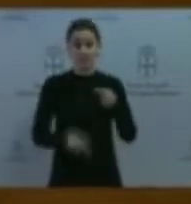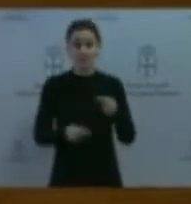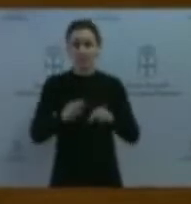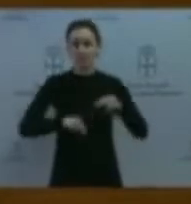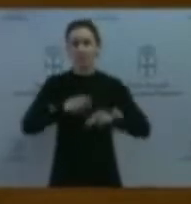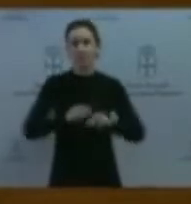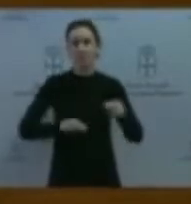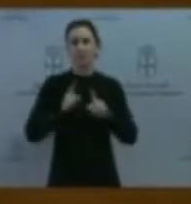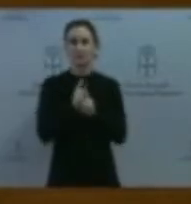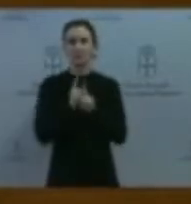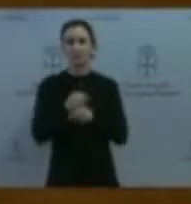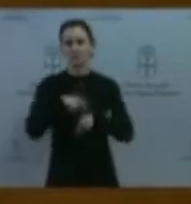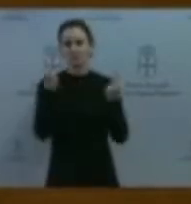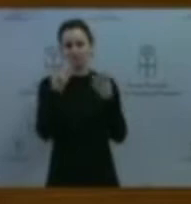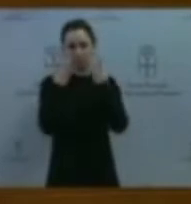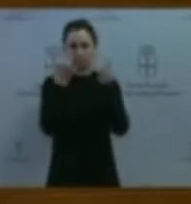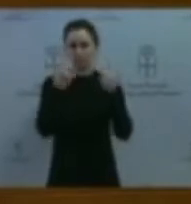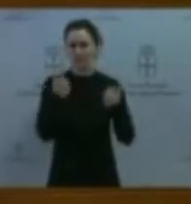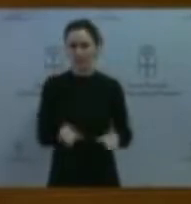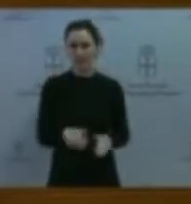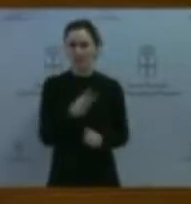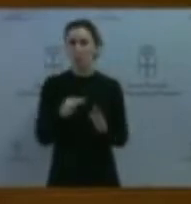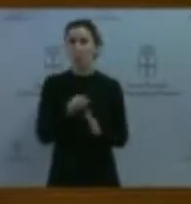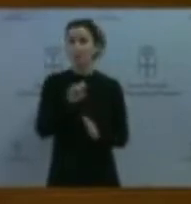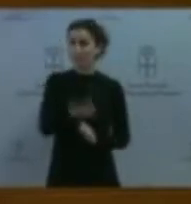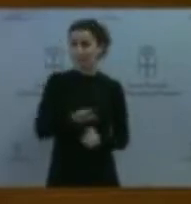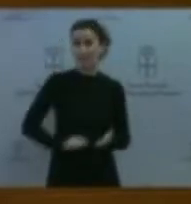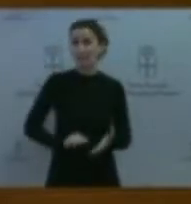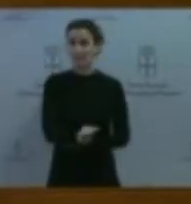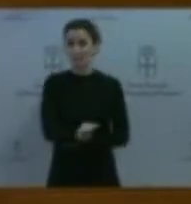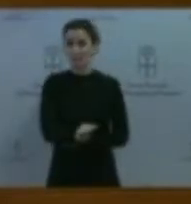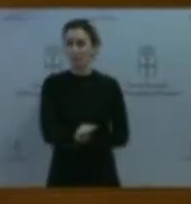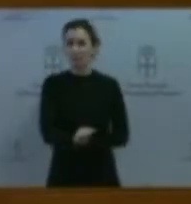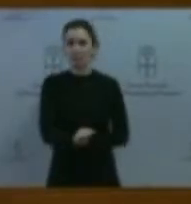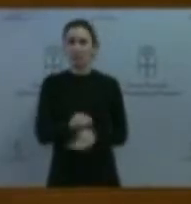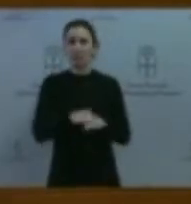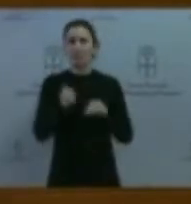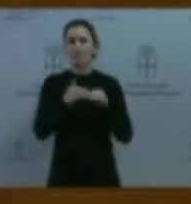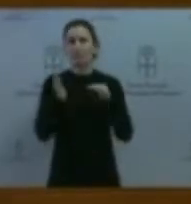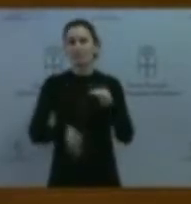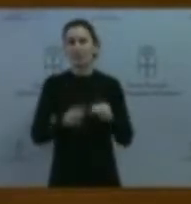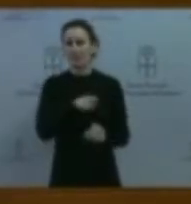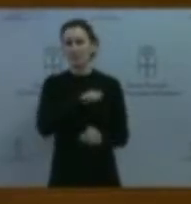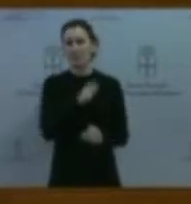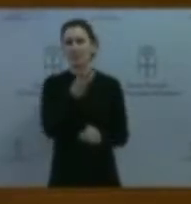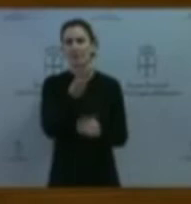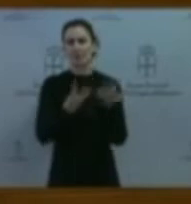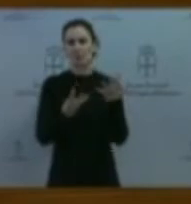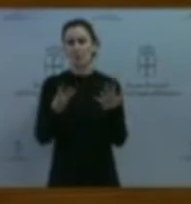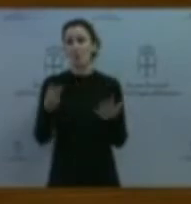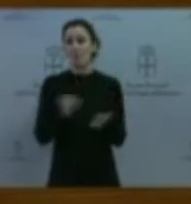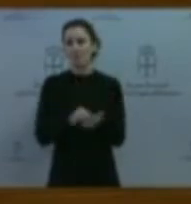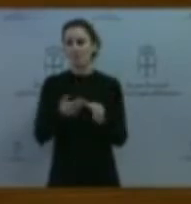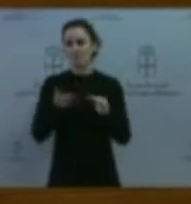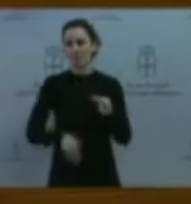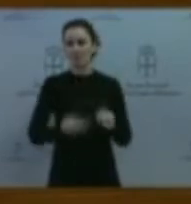en 2015 la inversión en nuestra red de cercanías era la más baja de España, 38 veces menos que Murcia, por ejemplo. No podemos plantear medidas